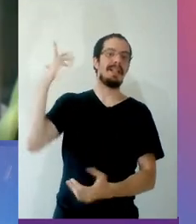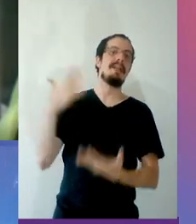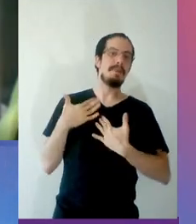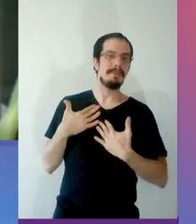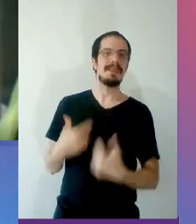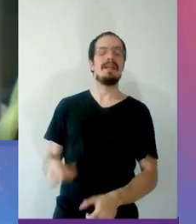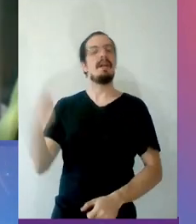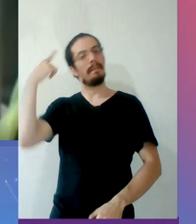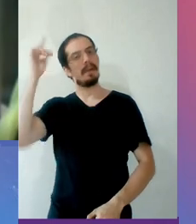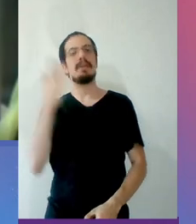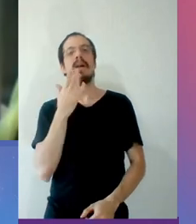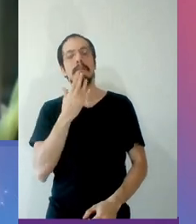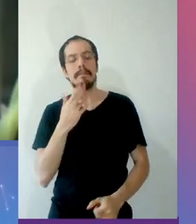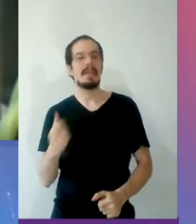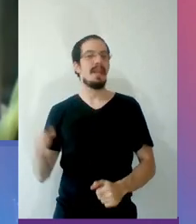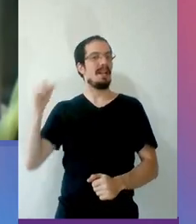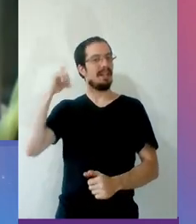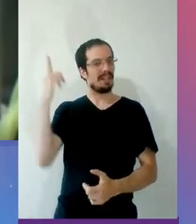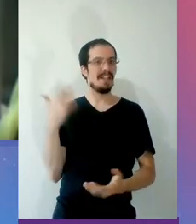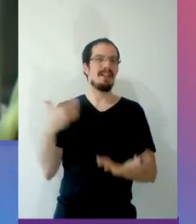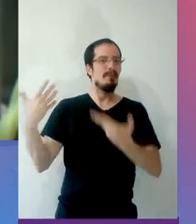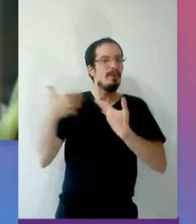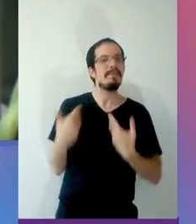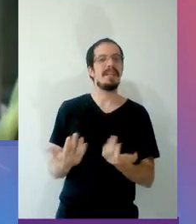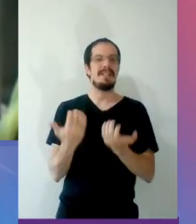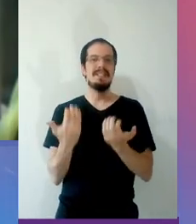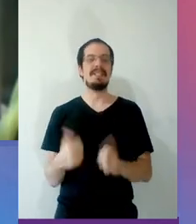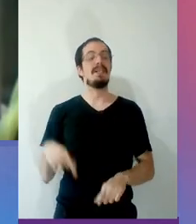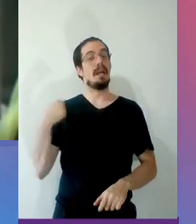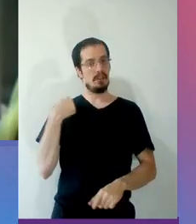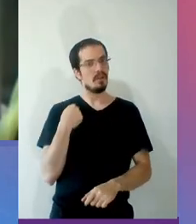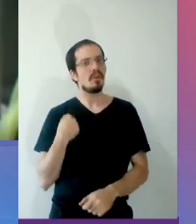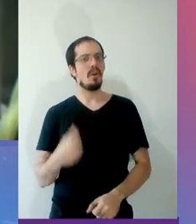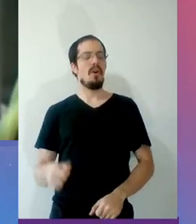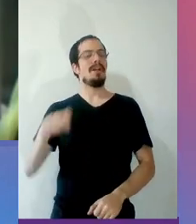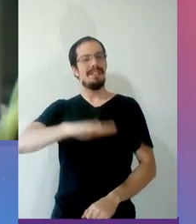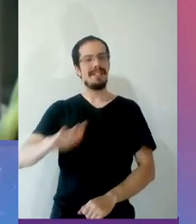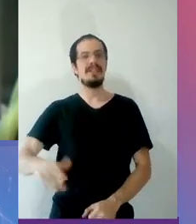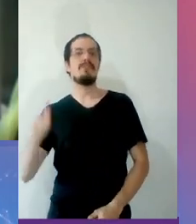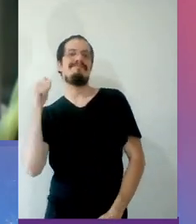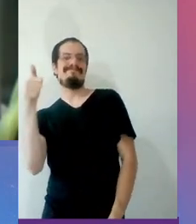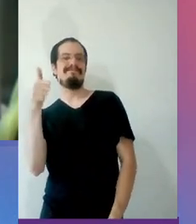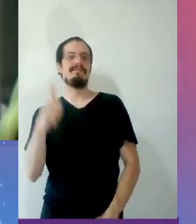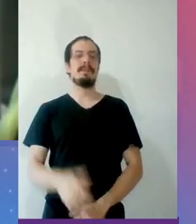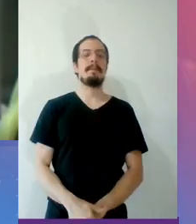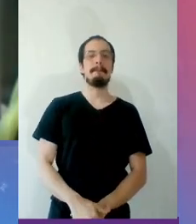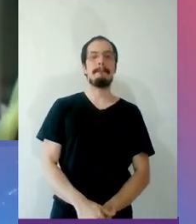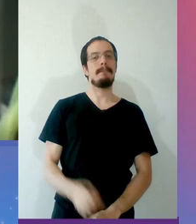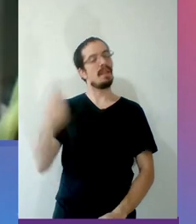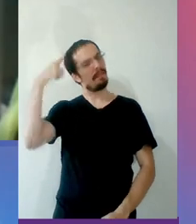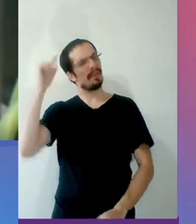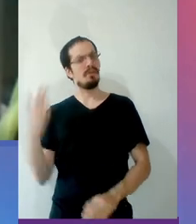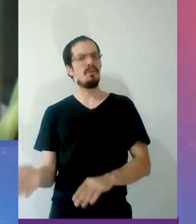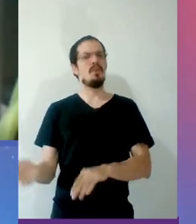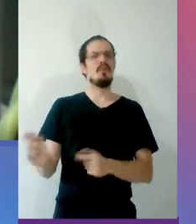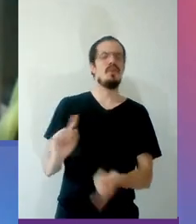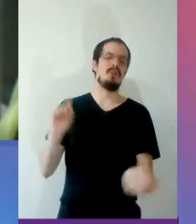satisfacer mi necesidad, va a terminar siendo un niño feliz, ¿cierto? Por lo contrario, si no